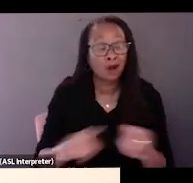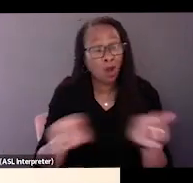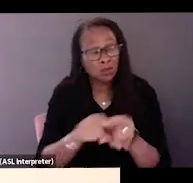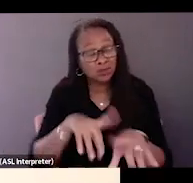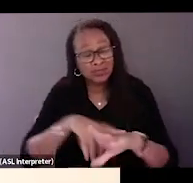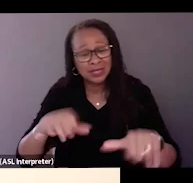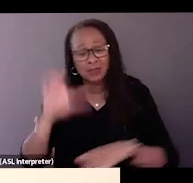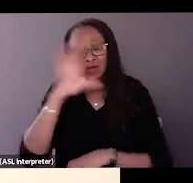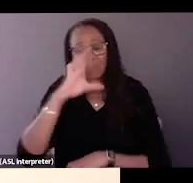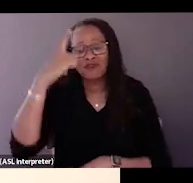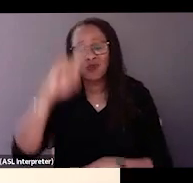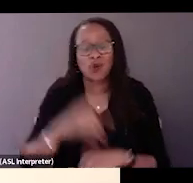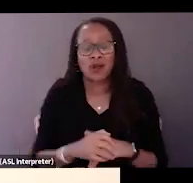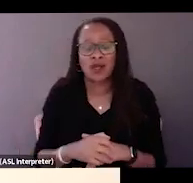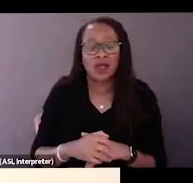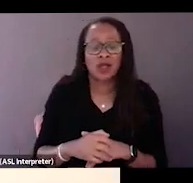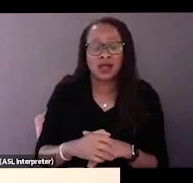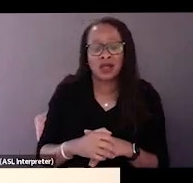fuertes, o sea,